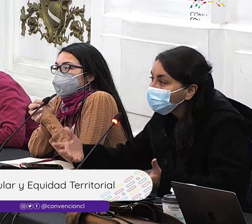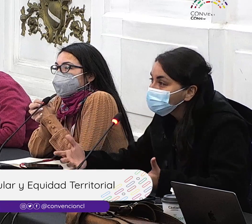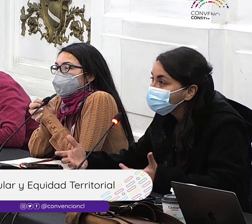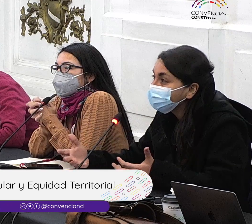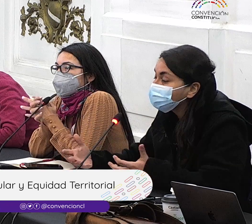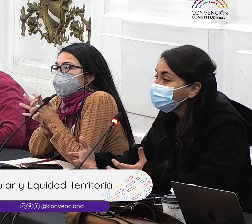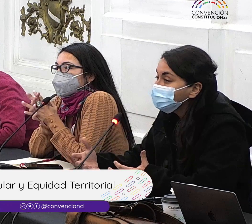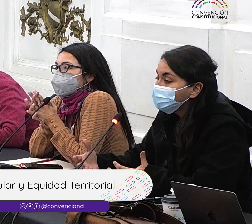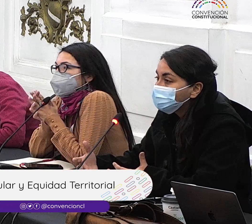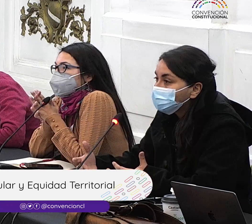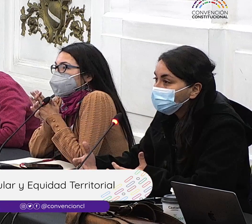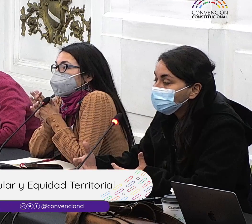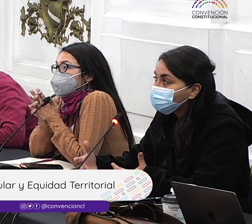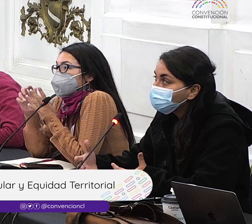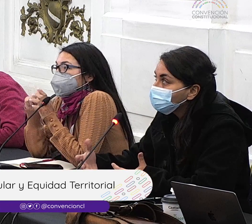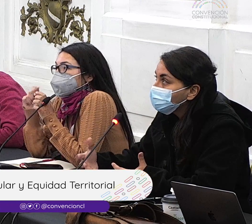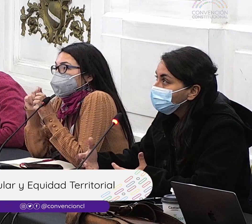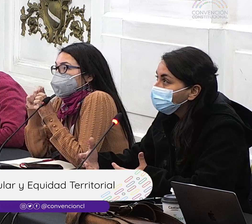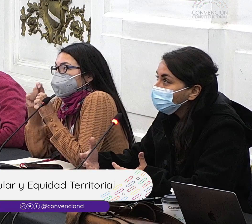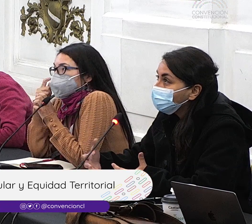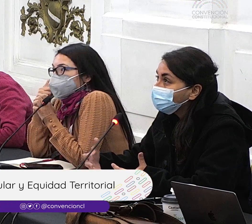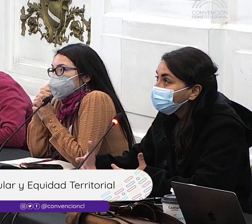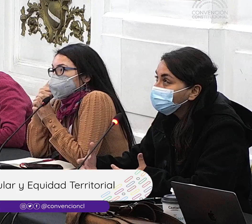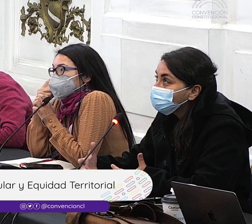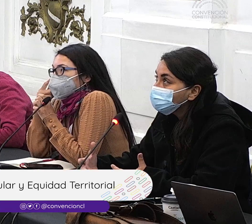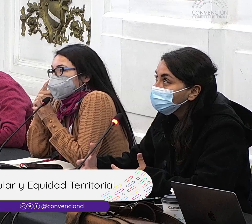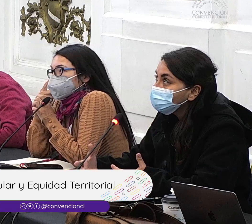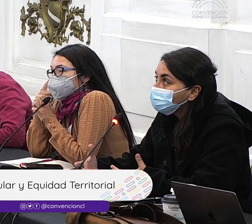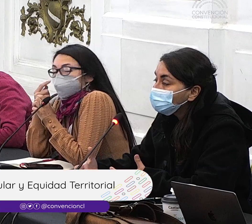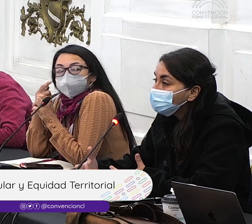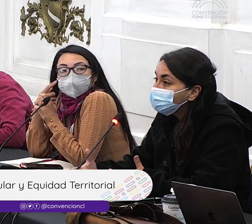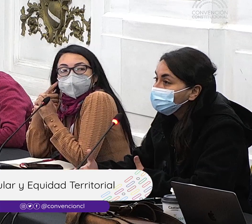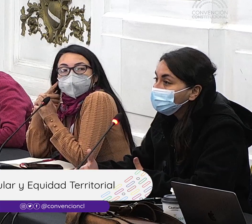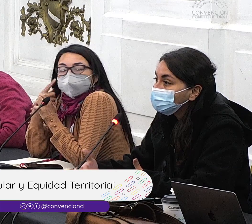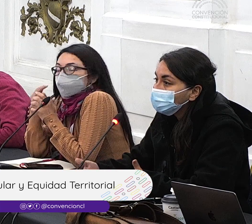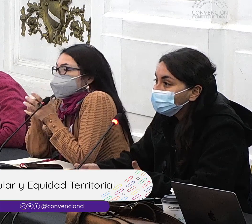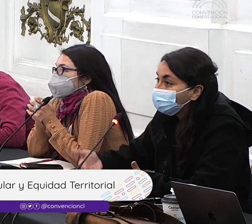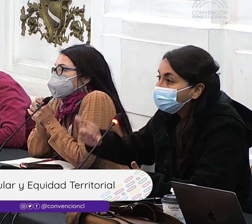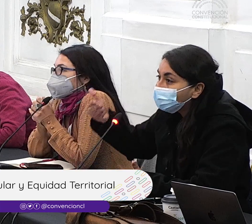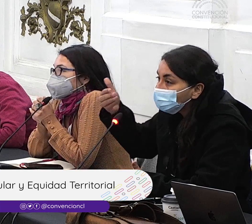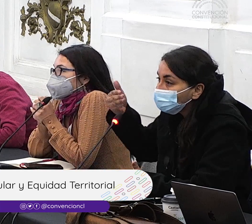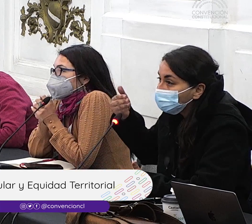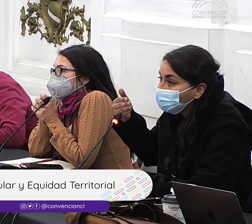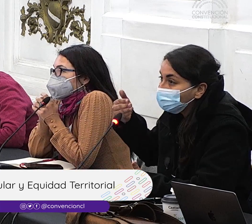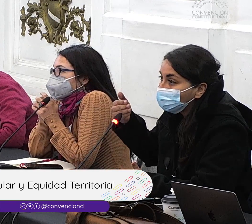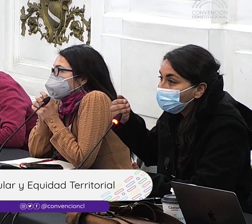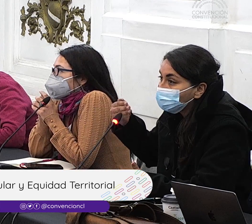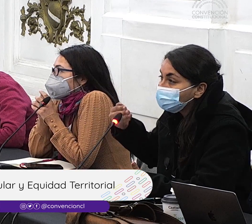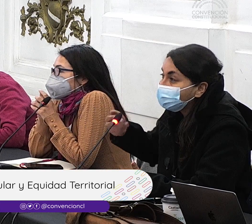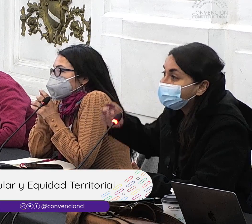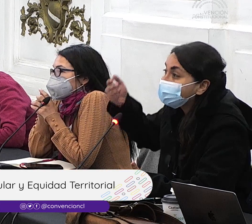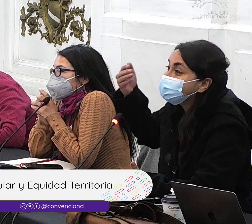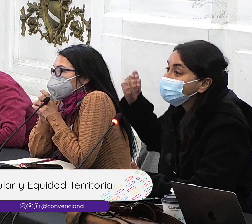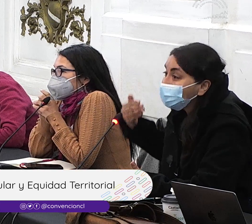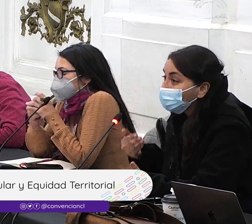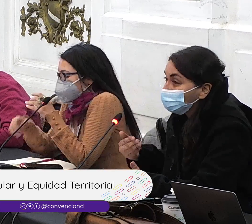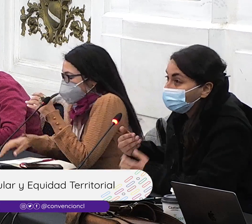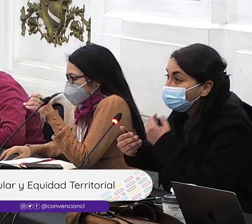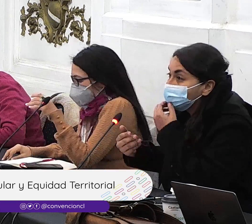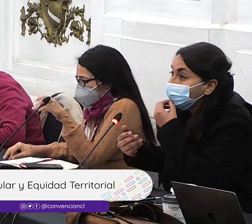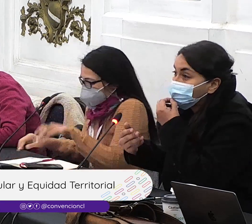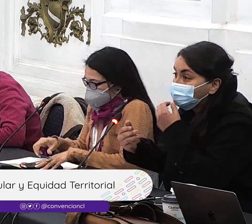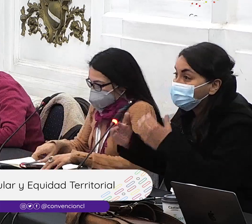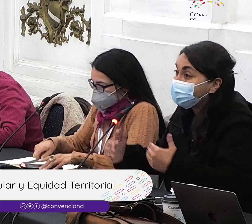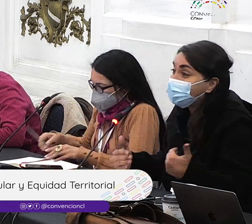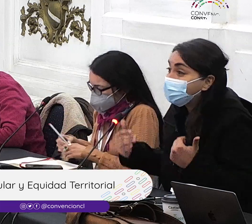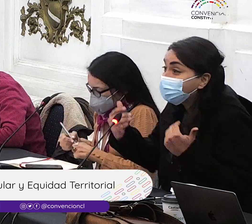presupuesto, instancias, porque a ratos también pienso que para tomarlo como una política de